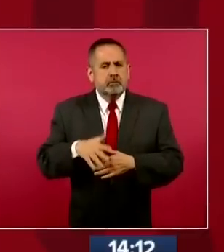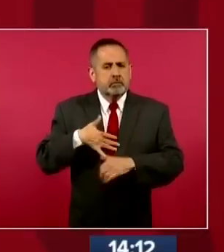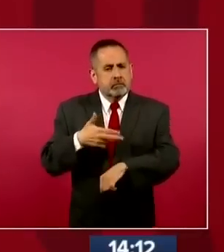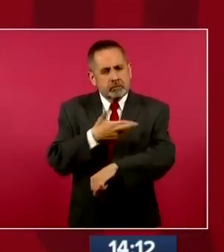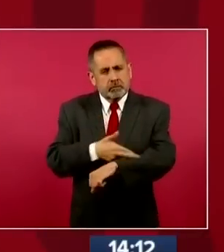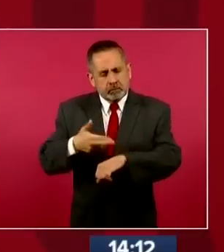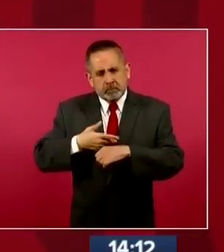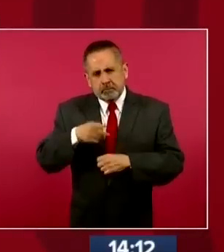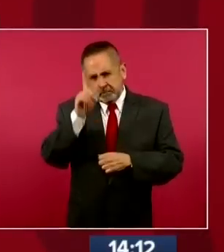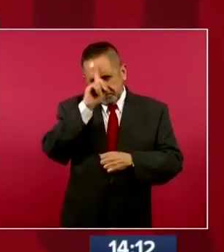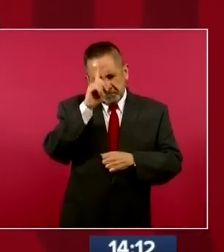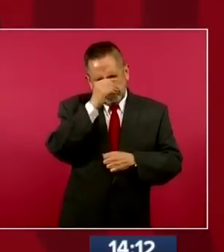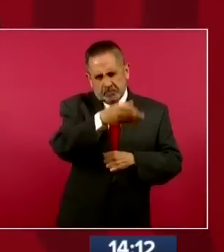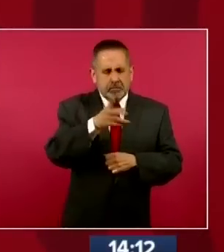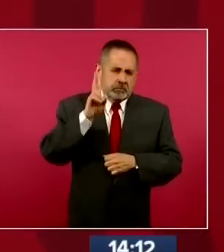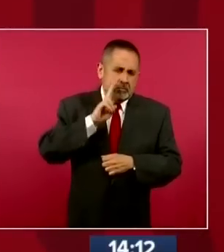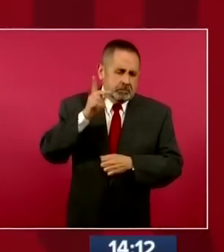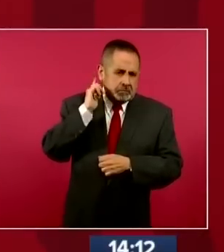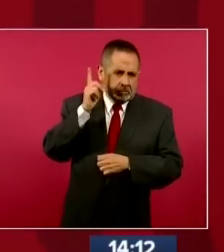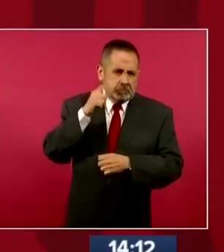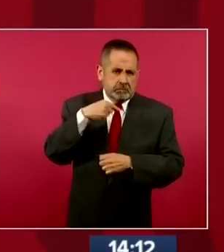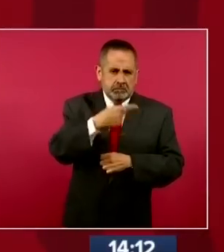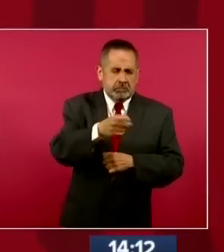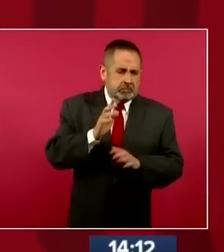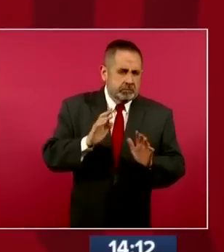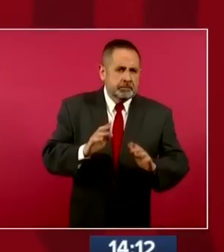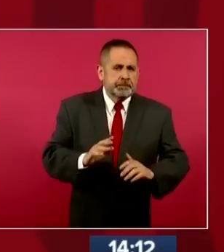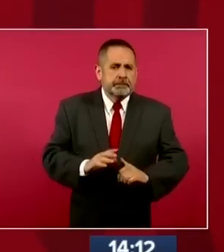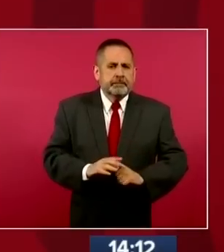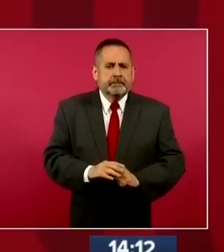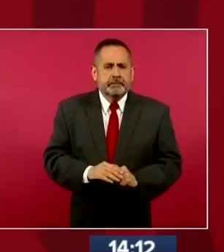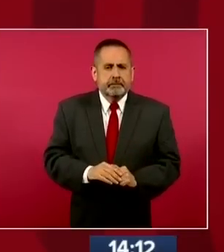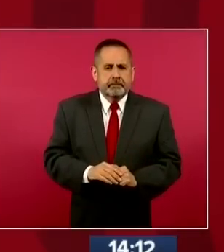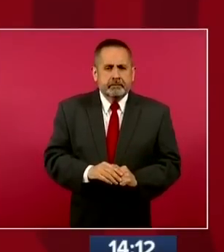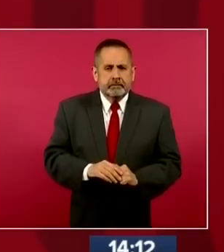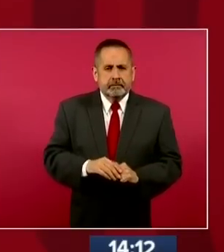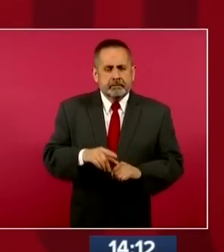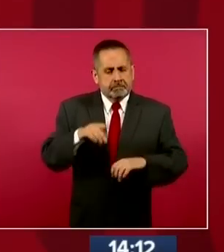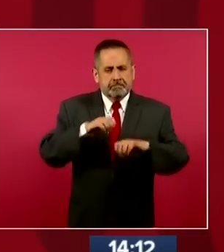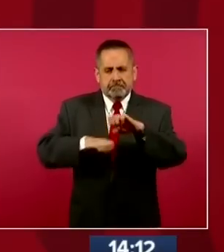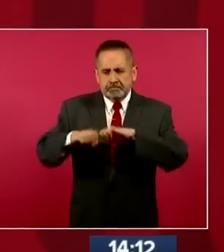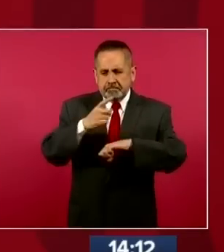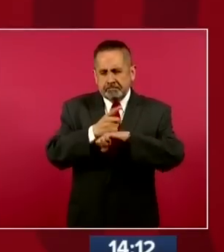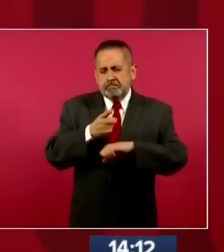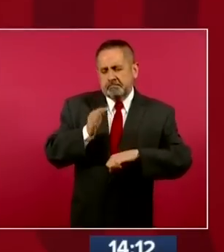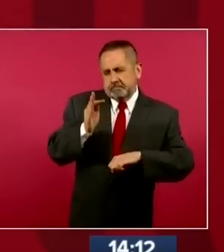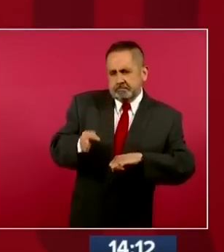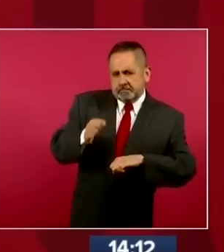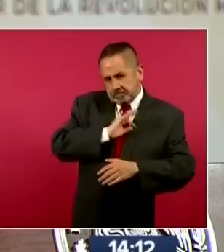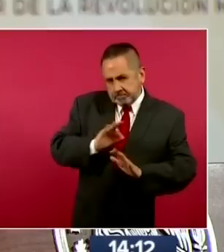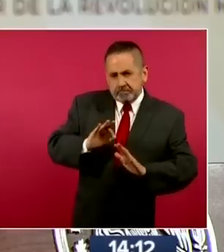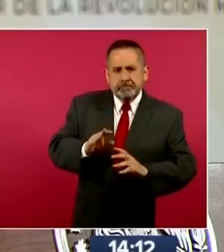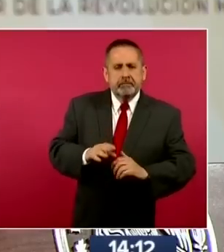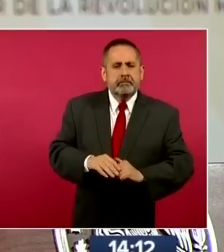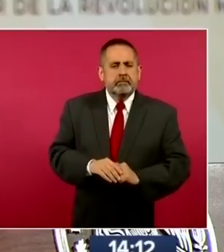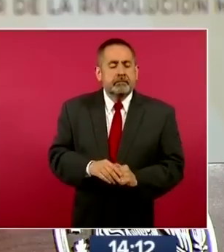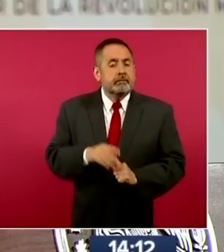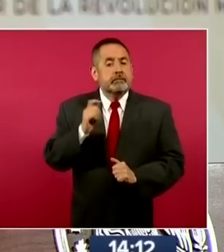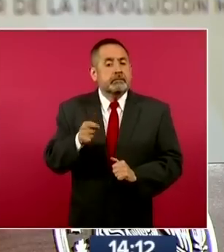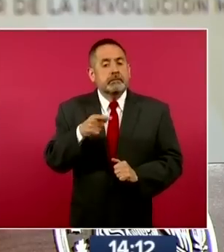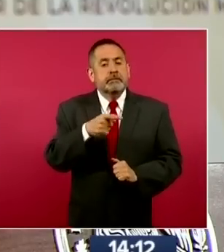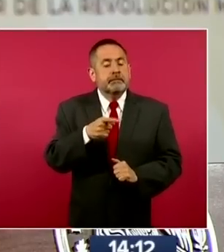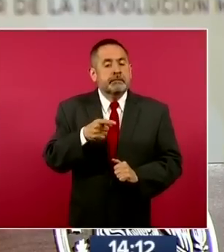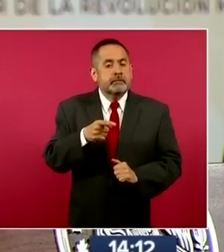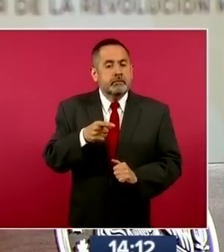de la recomendación y ojalá y este de la embajada tomen nota de que